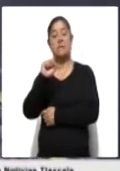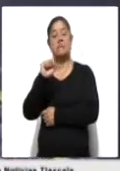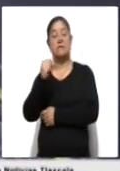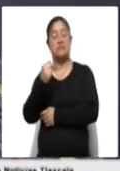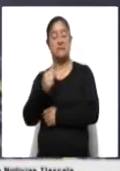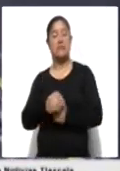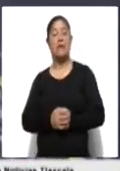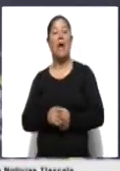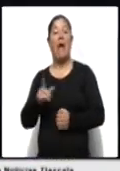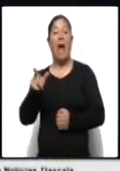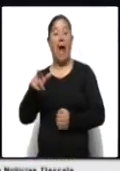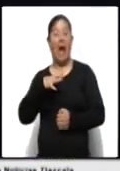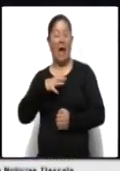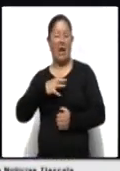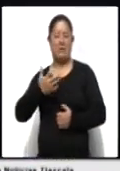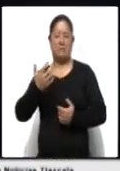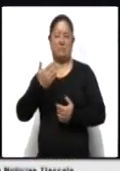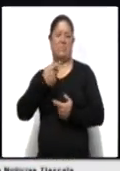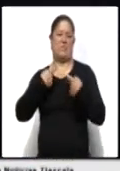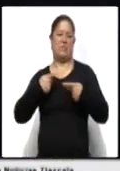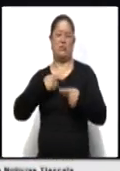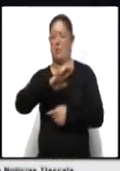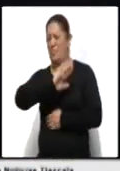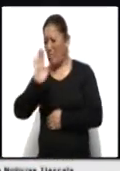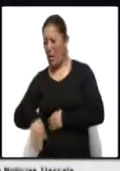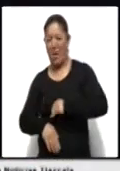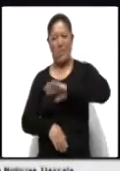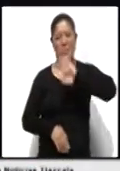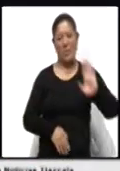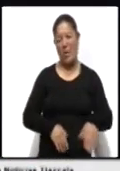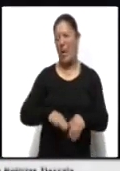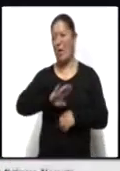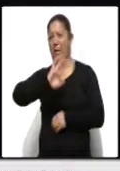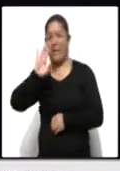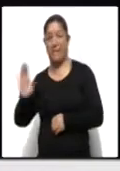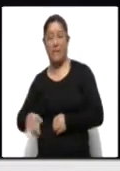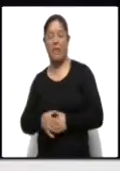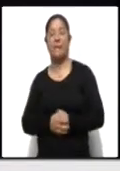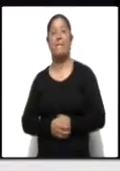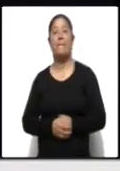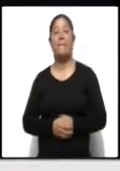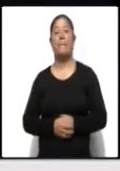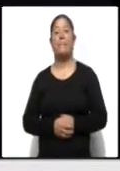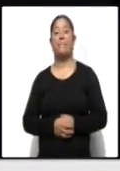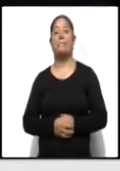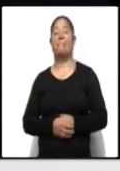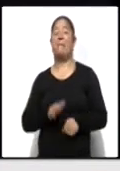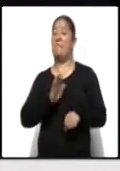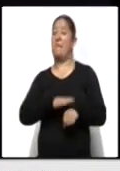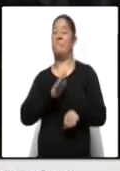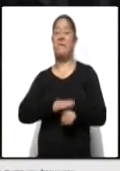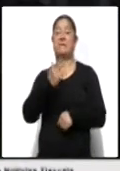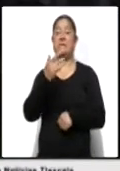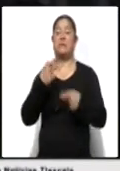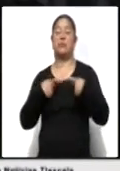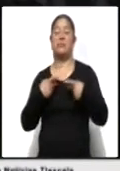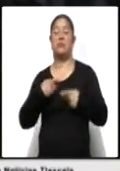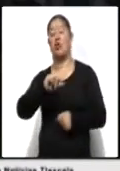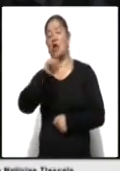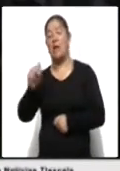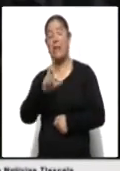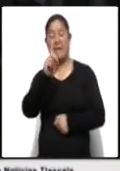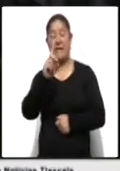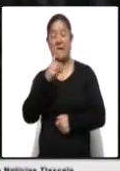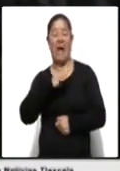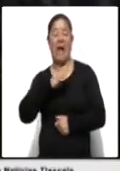Mortal incendio en una fábrica de alimentación y bebidas en Bangladesh. Más de medio centenar de personas murieron y otras 30 resultaron